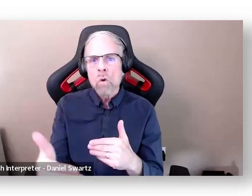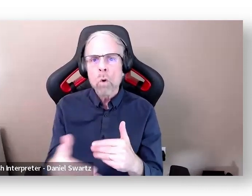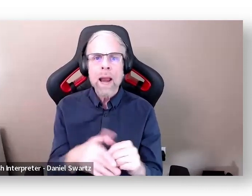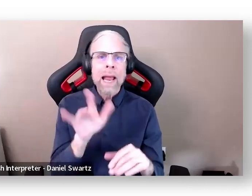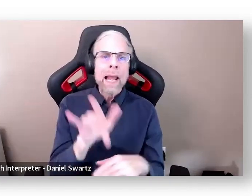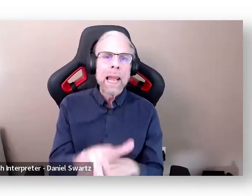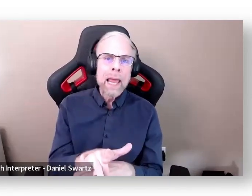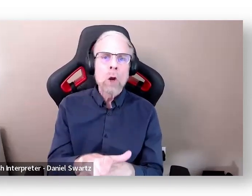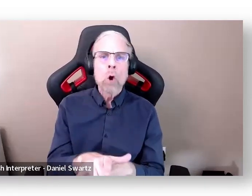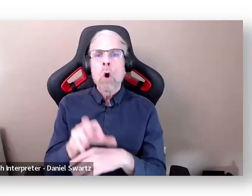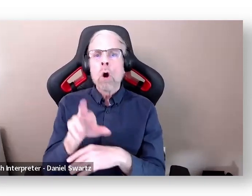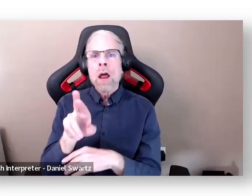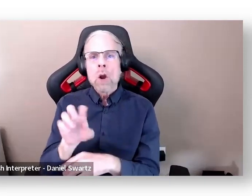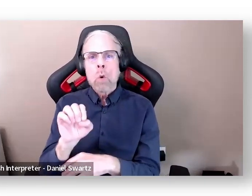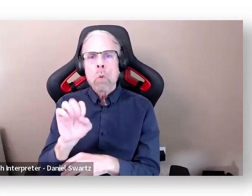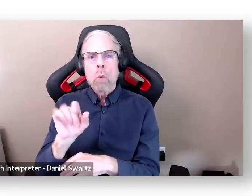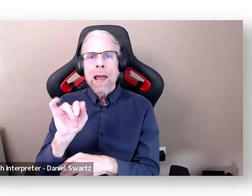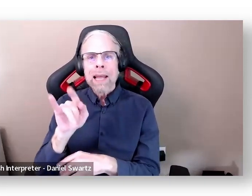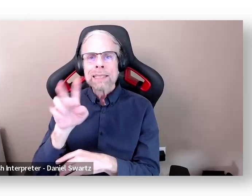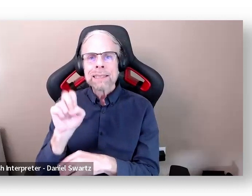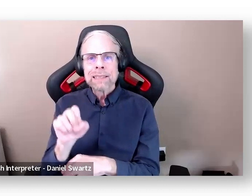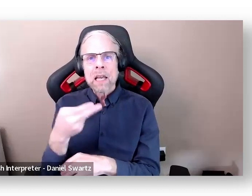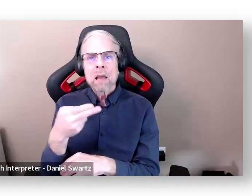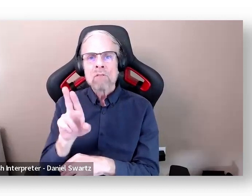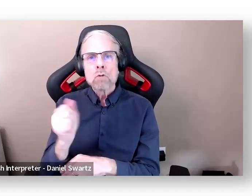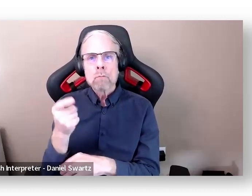ver todos los datos.